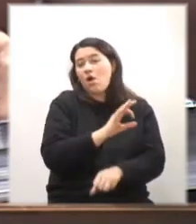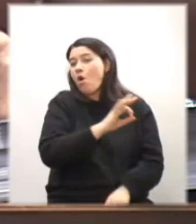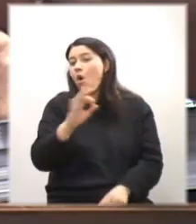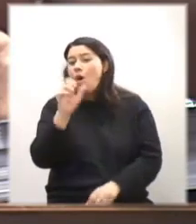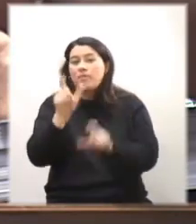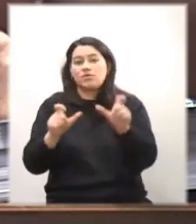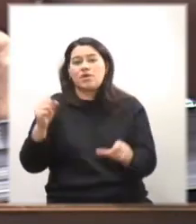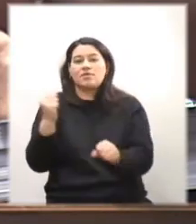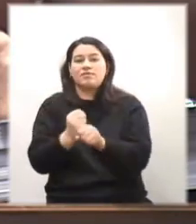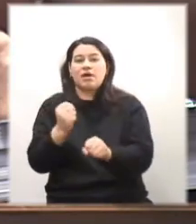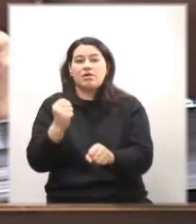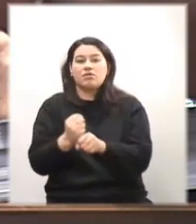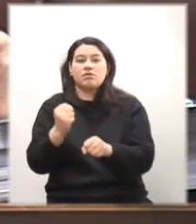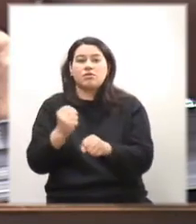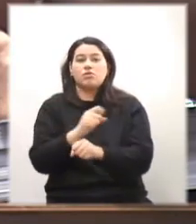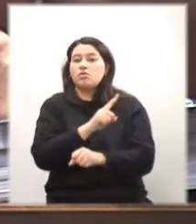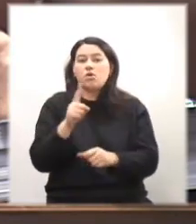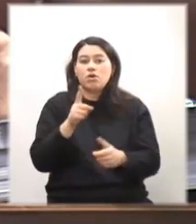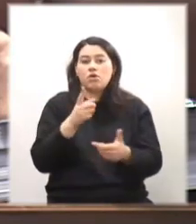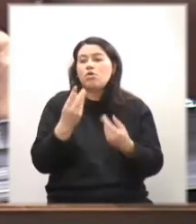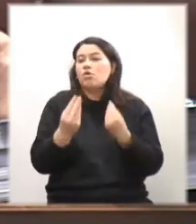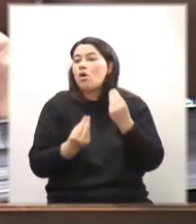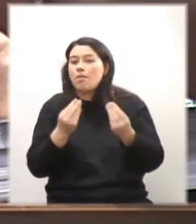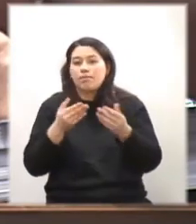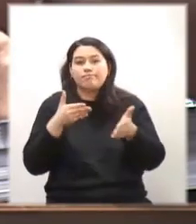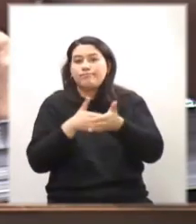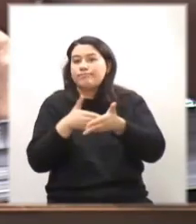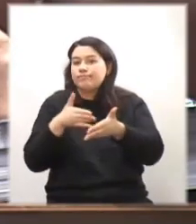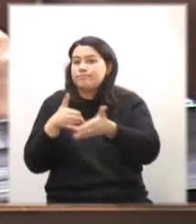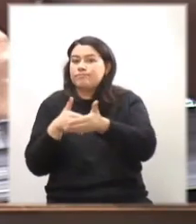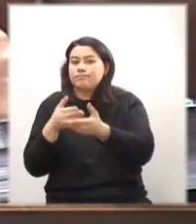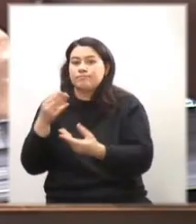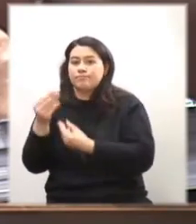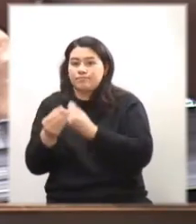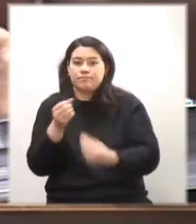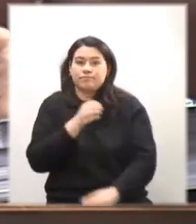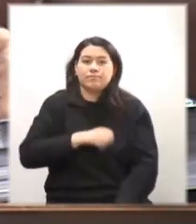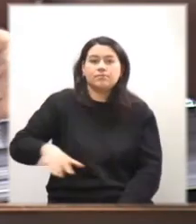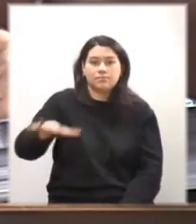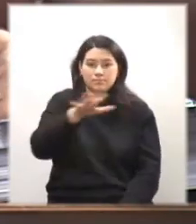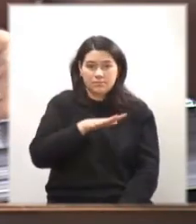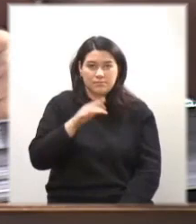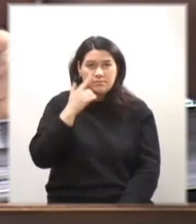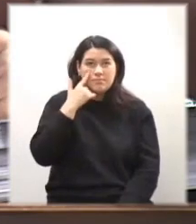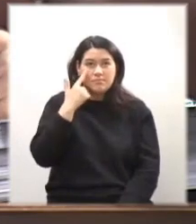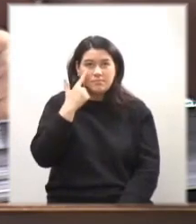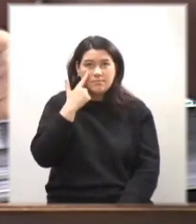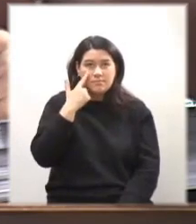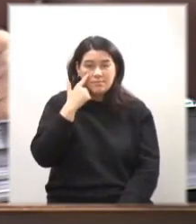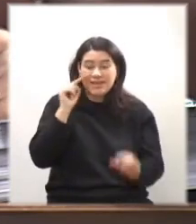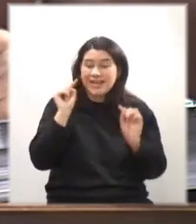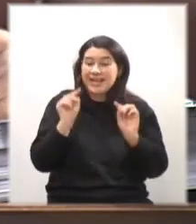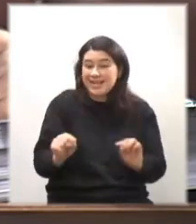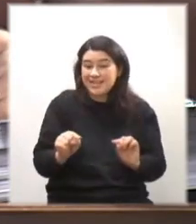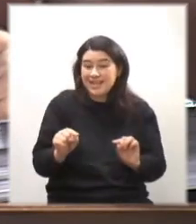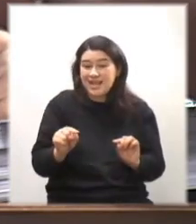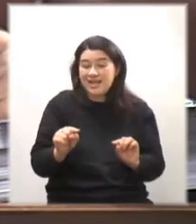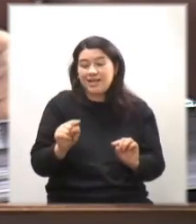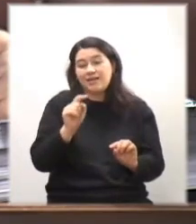los trabajadores que no encuentren dónde insertarse en la sociedad del conocimiento.